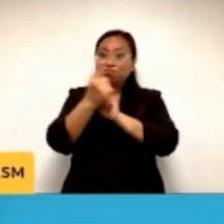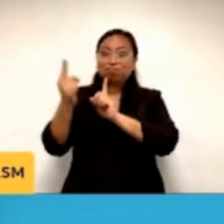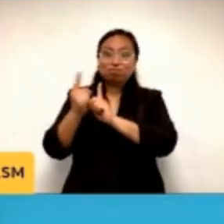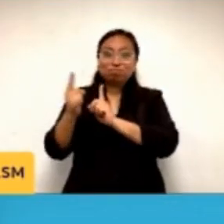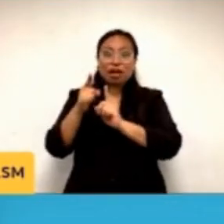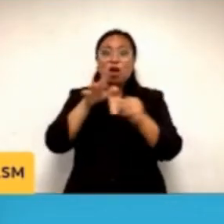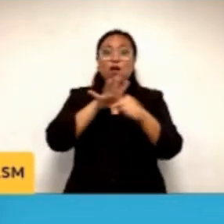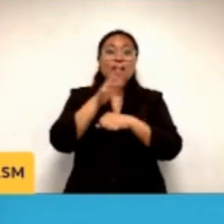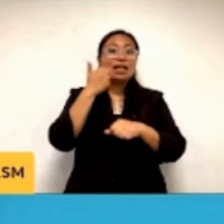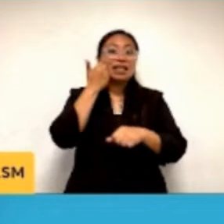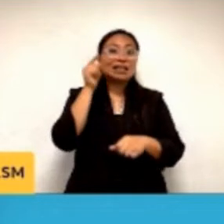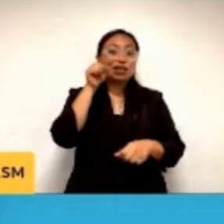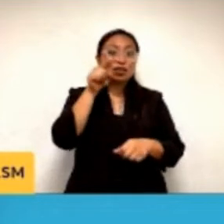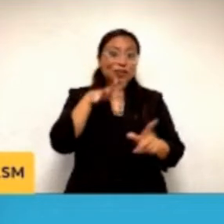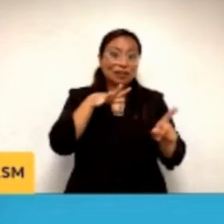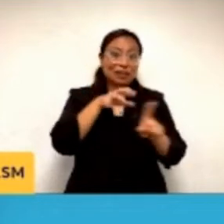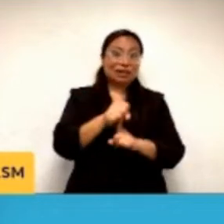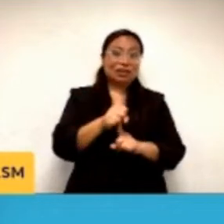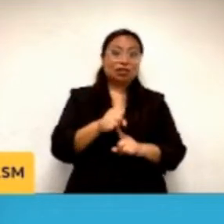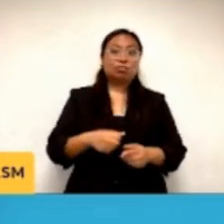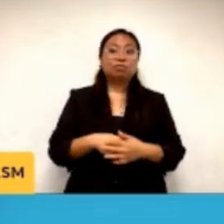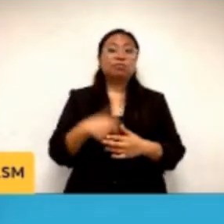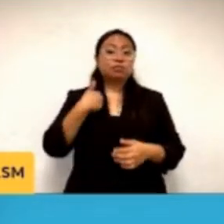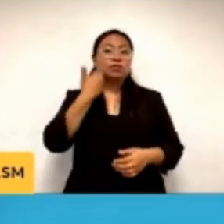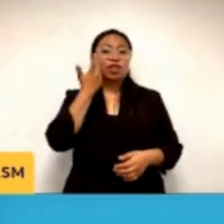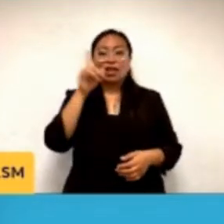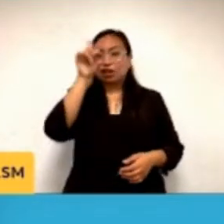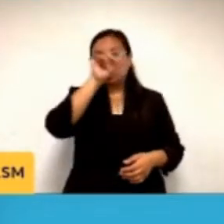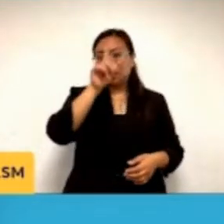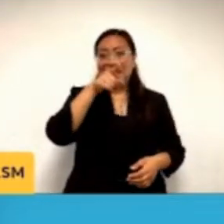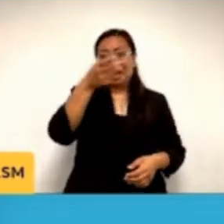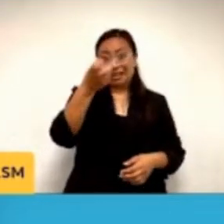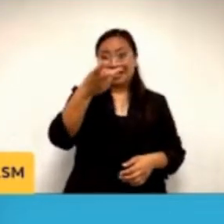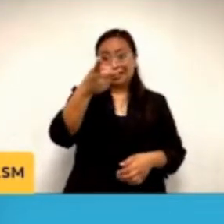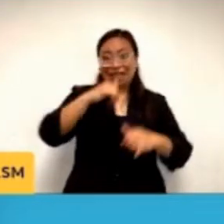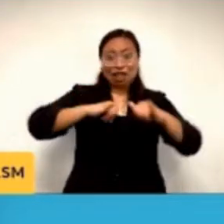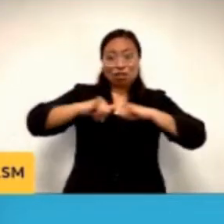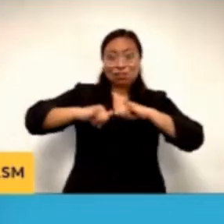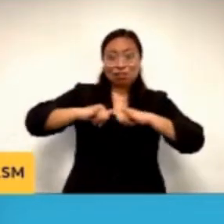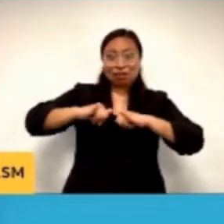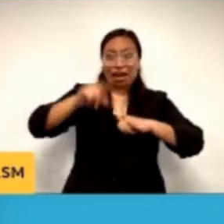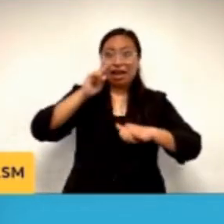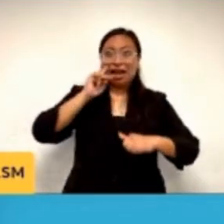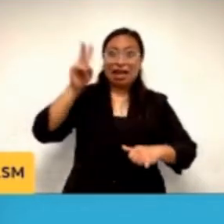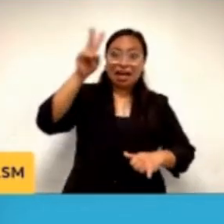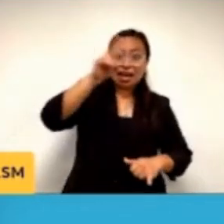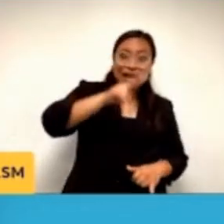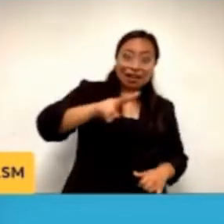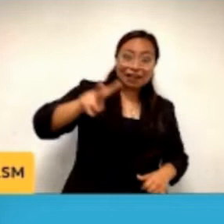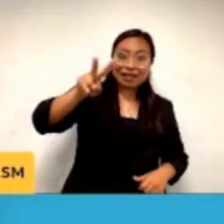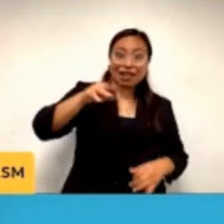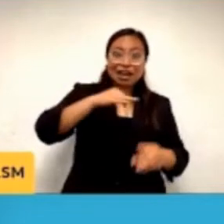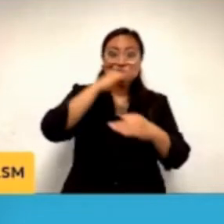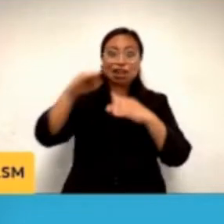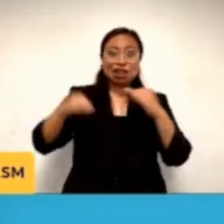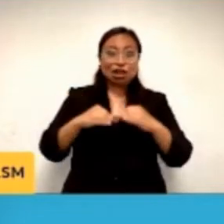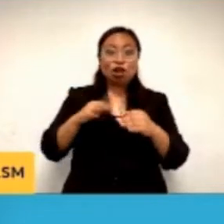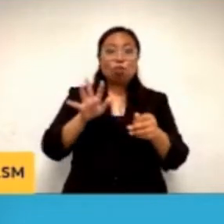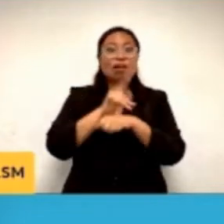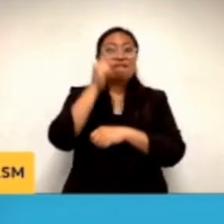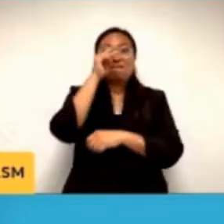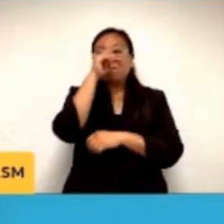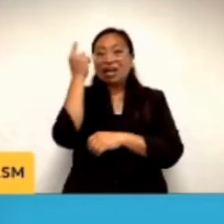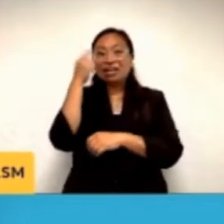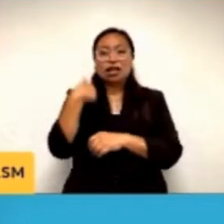lograr. A mí me gusta recomendarte este mapita, me gusta mucho porque es muy fácil empezar a identificar quiénes son